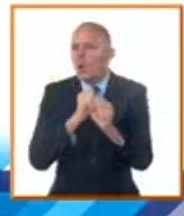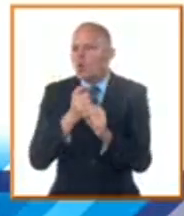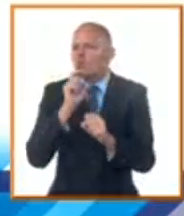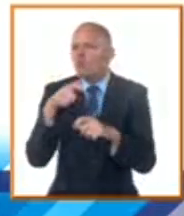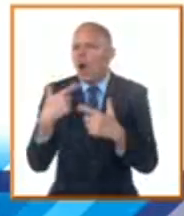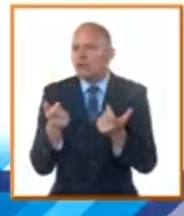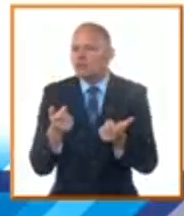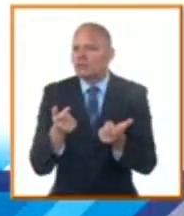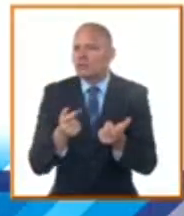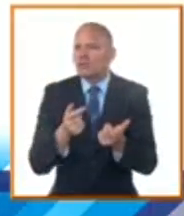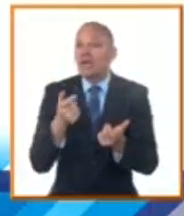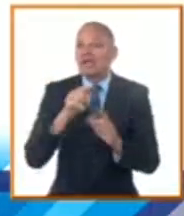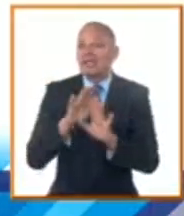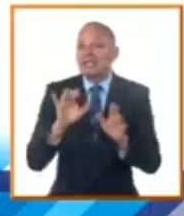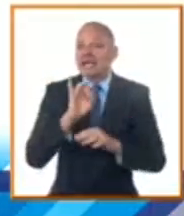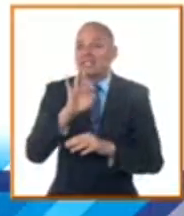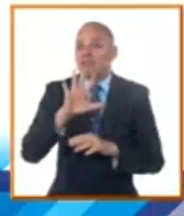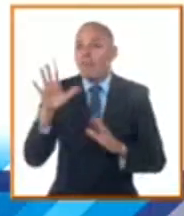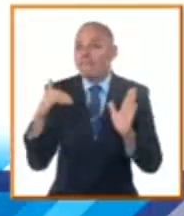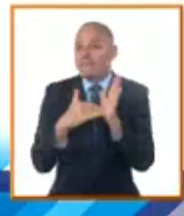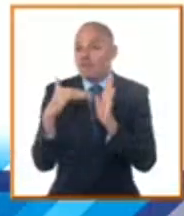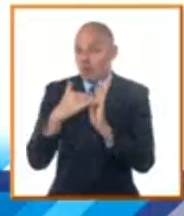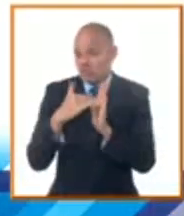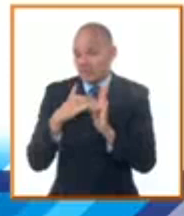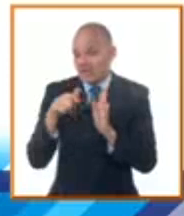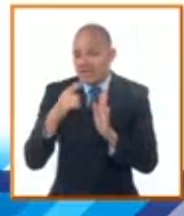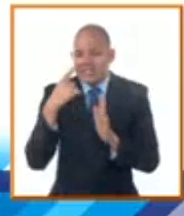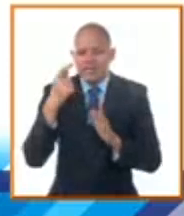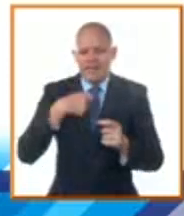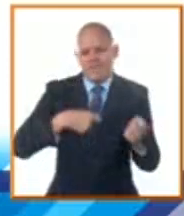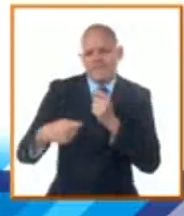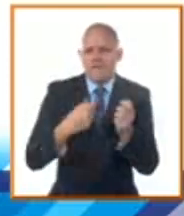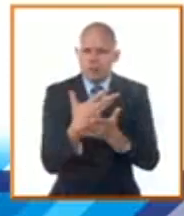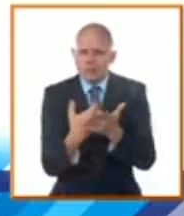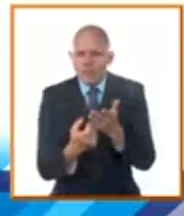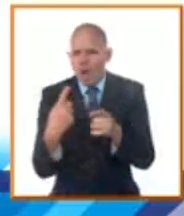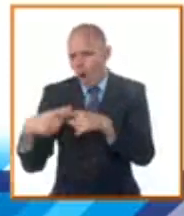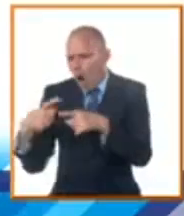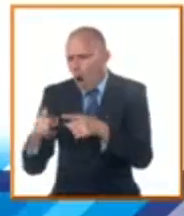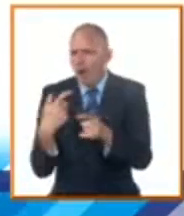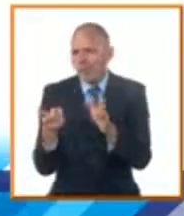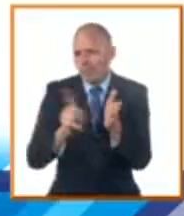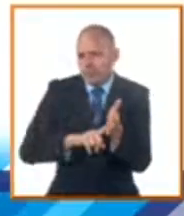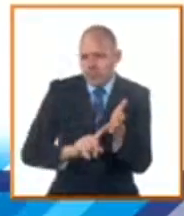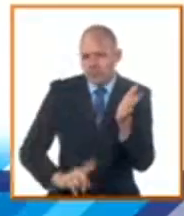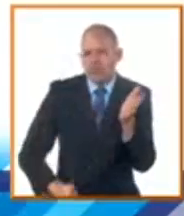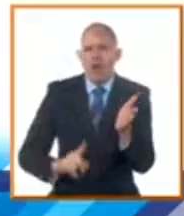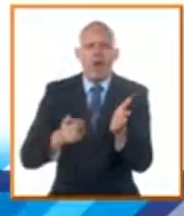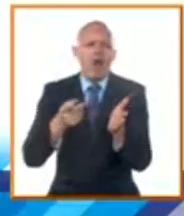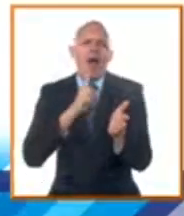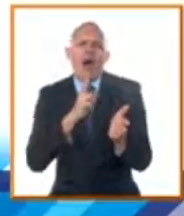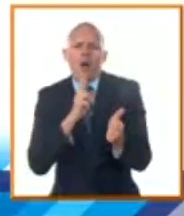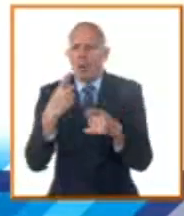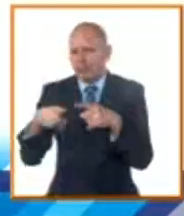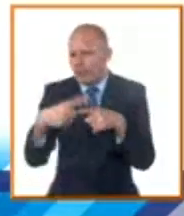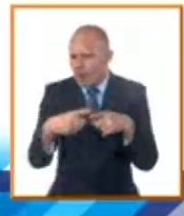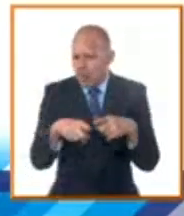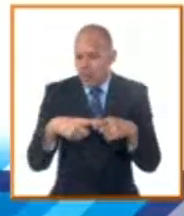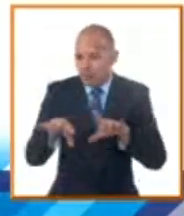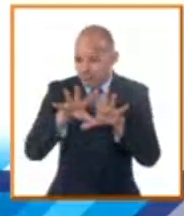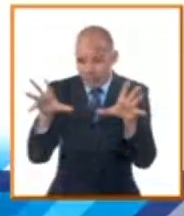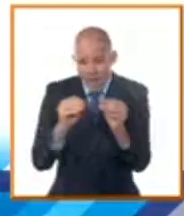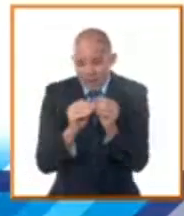crecimiento es realmente importante, significativo, y va acorde a los resultados, bueno, a los servicios que vamos